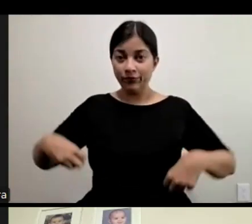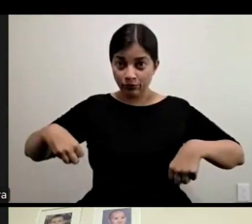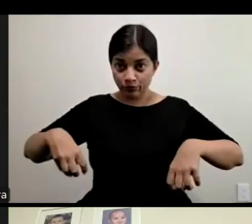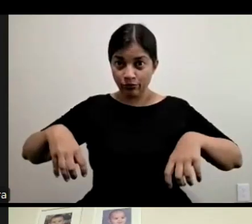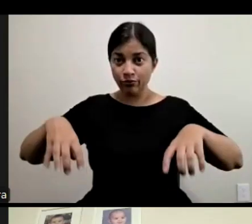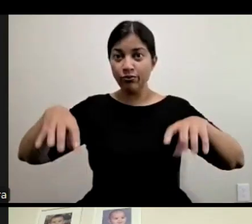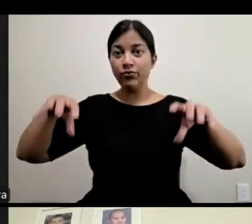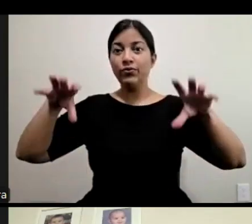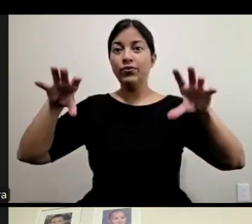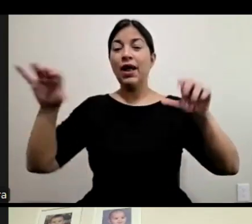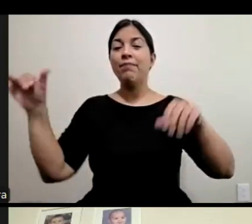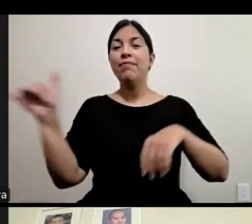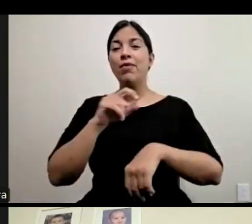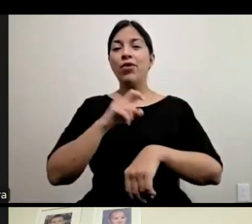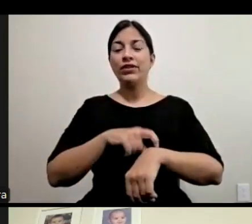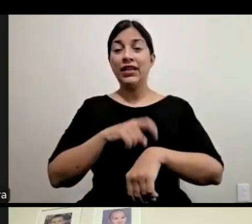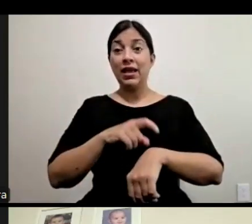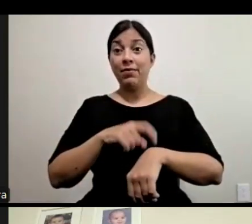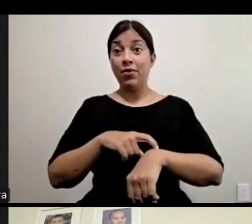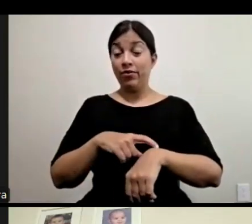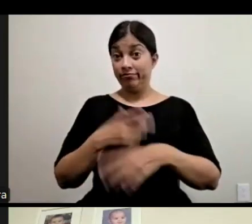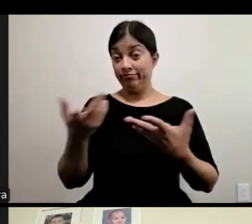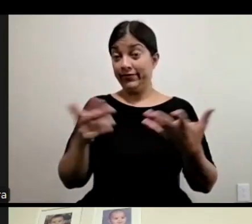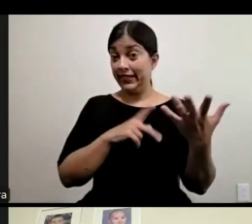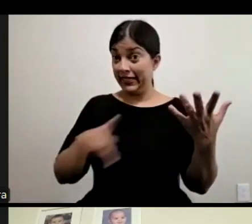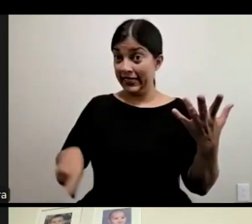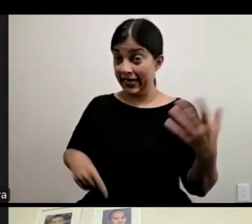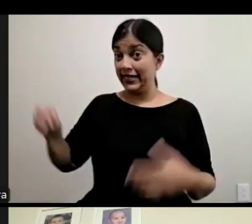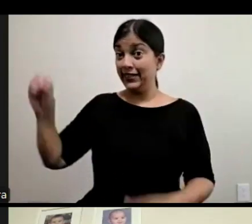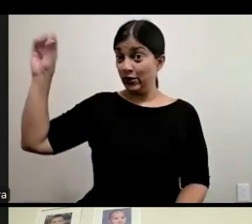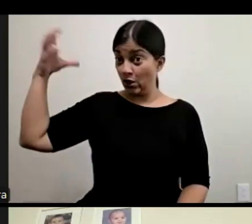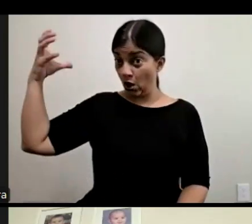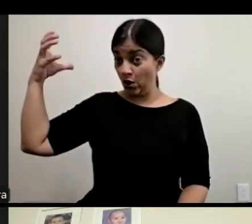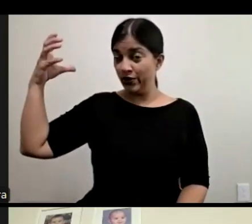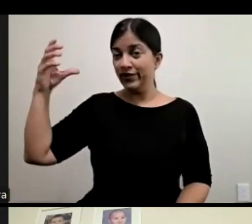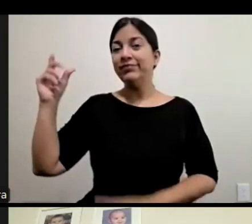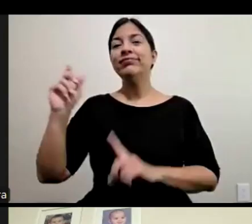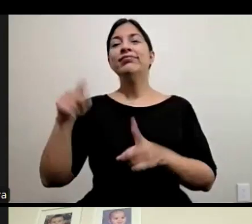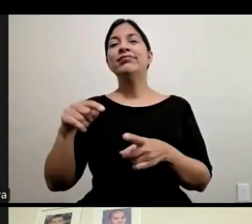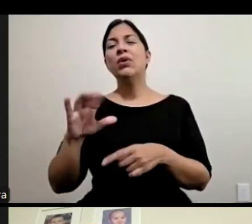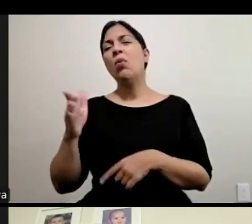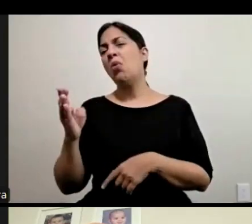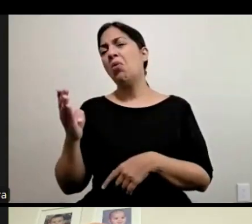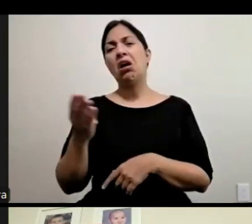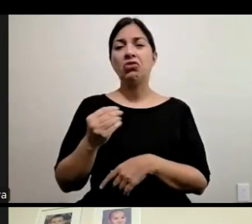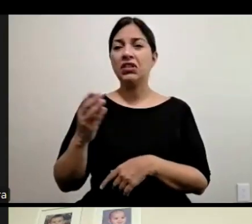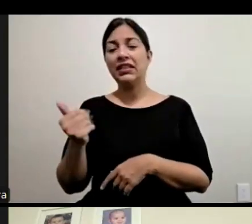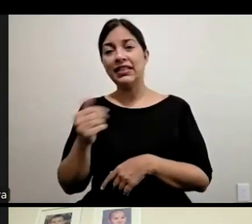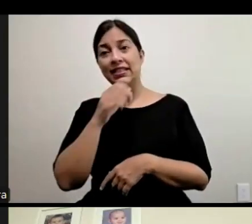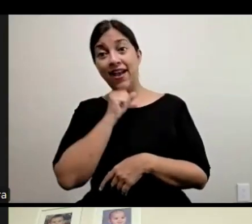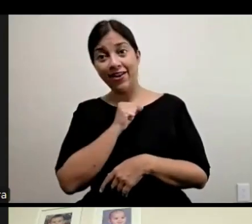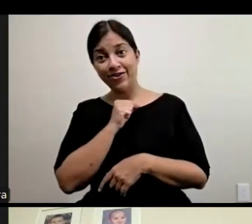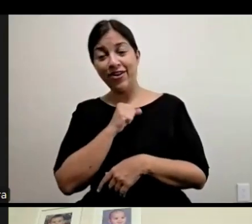que el rey sol, que es Apolo, iba y tenía como 14, 15 años, a bailar